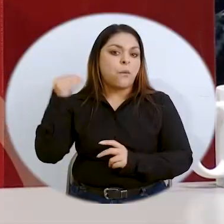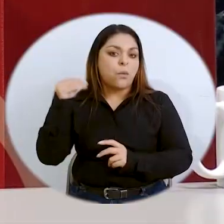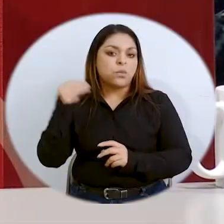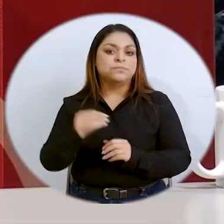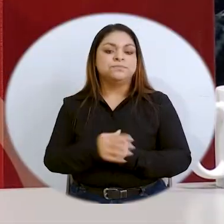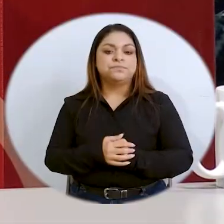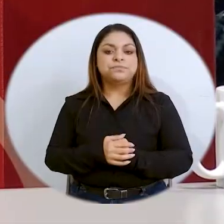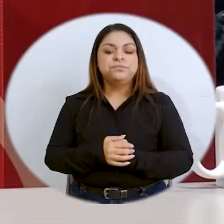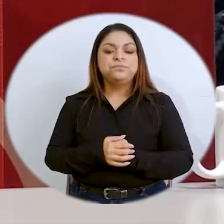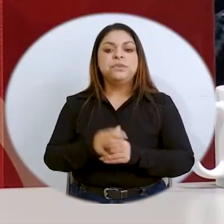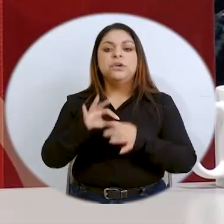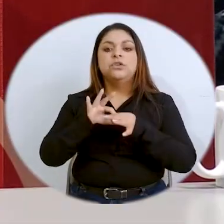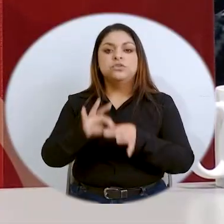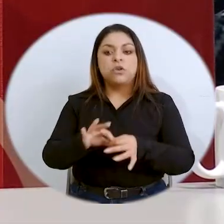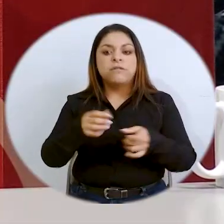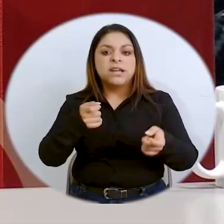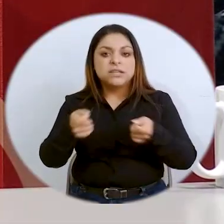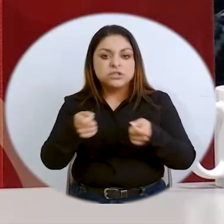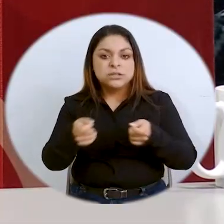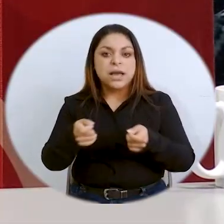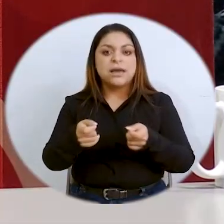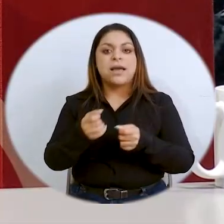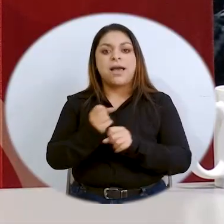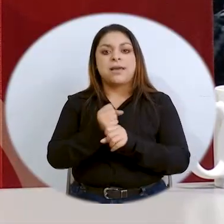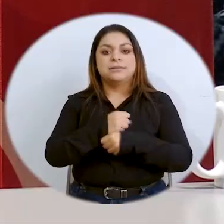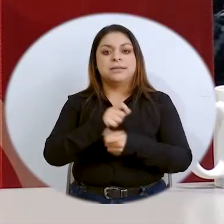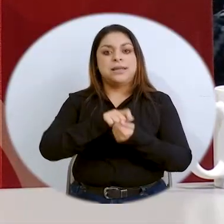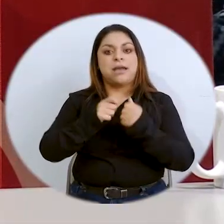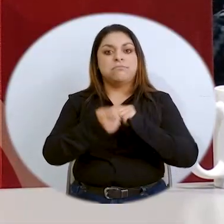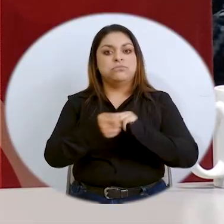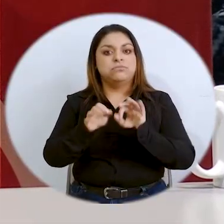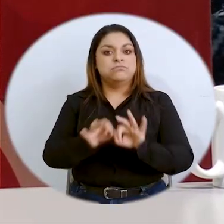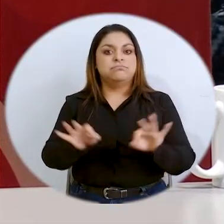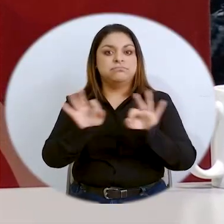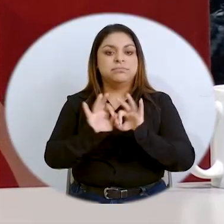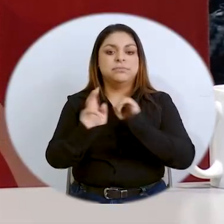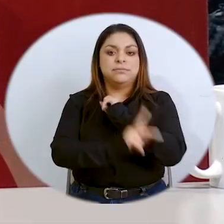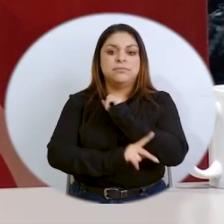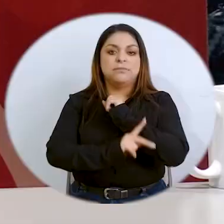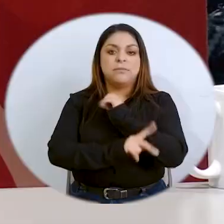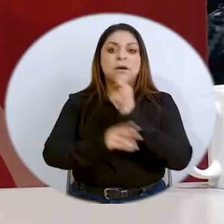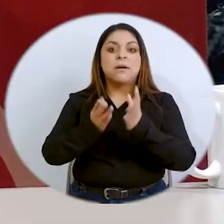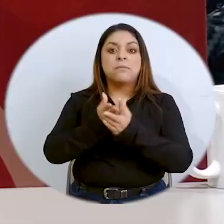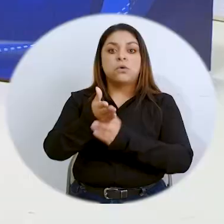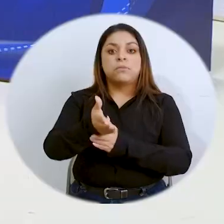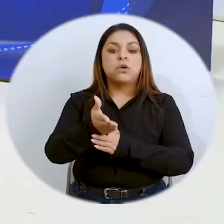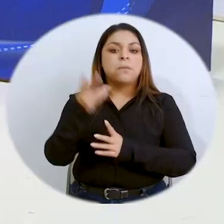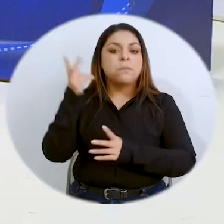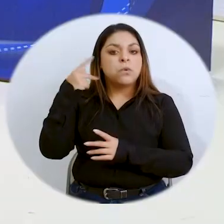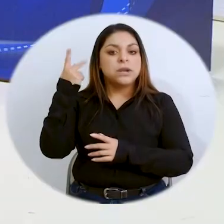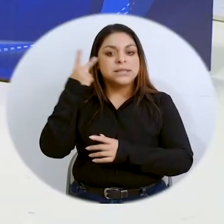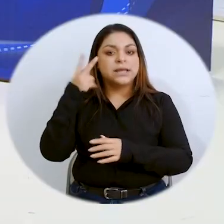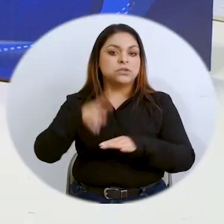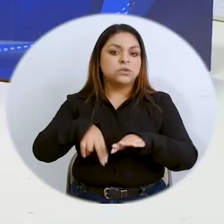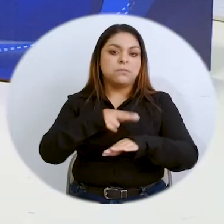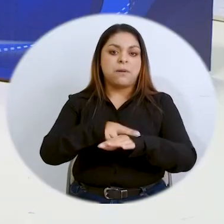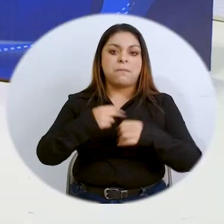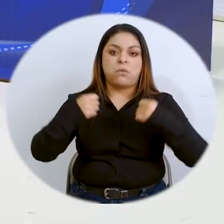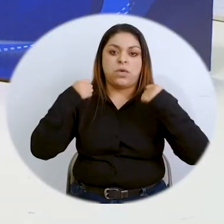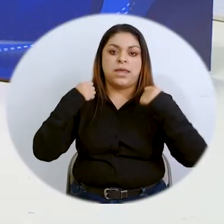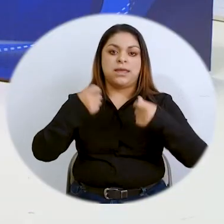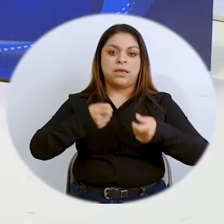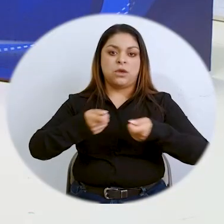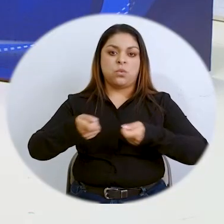oro en tema de gestionar y realizar cambios importantes en el país, tanto a través de las políticas normales del